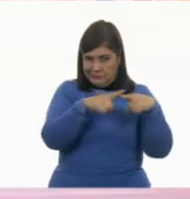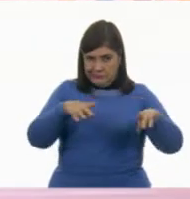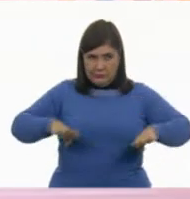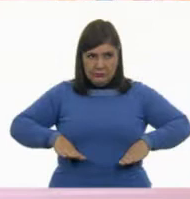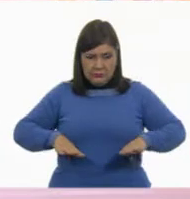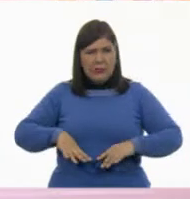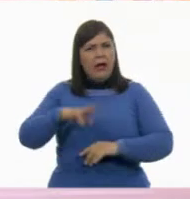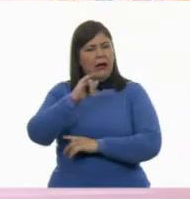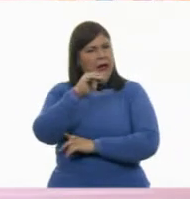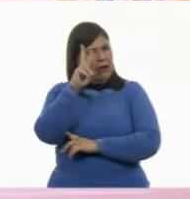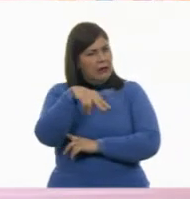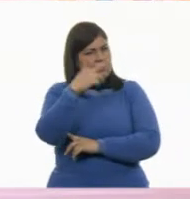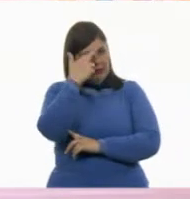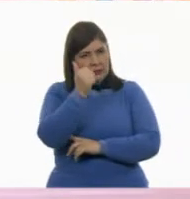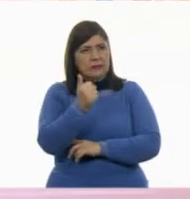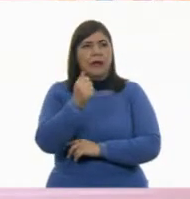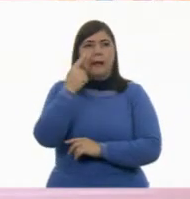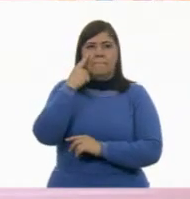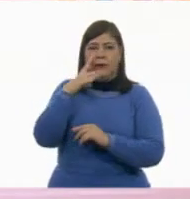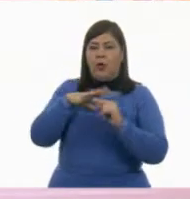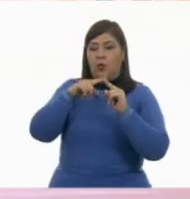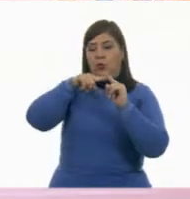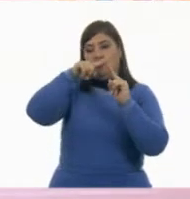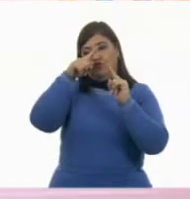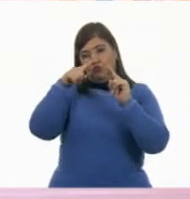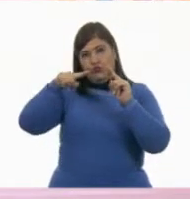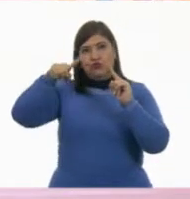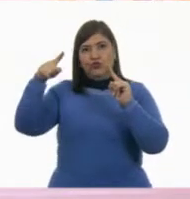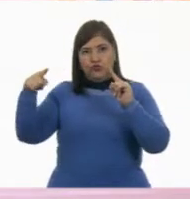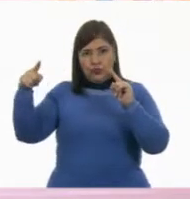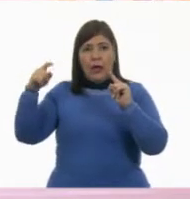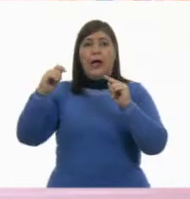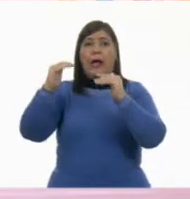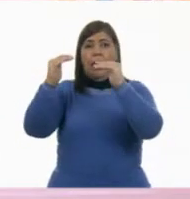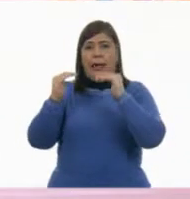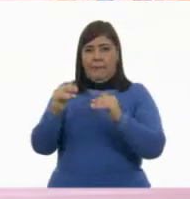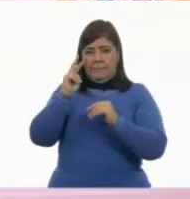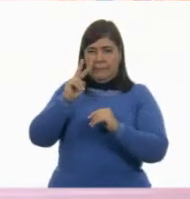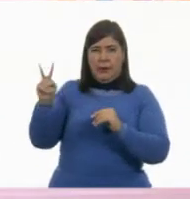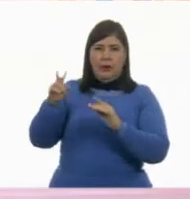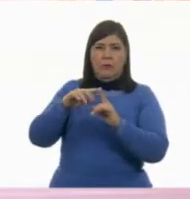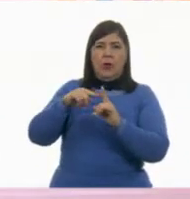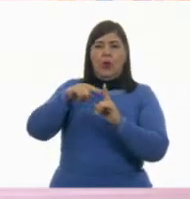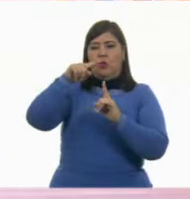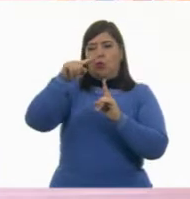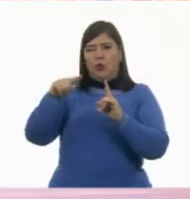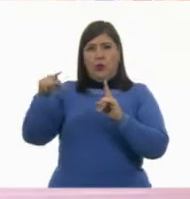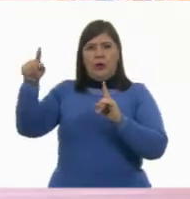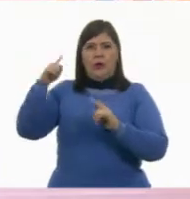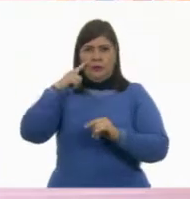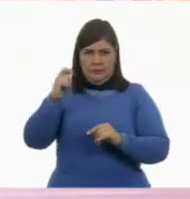Es cierto. ¿Sí pueden ver? Porque esta es como en onditas y la de abajo es como en línea recta, pero diagonales.